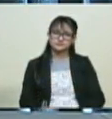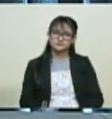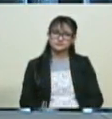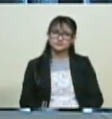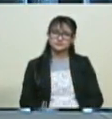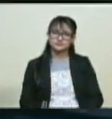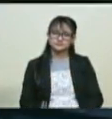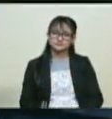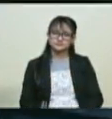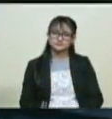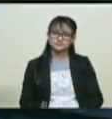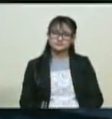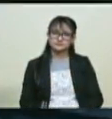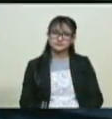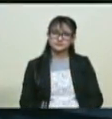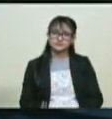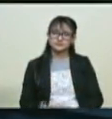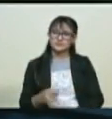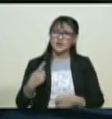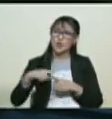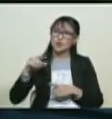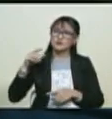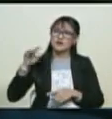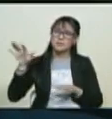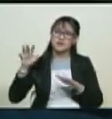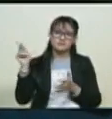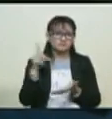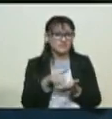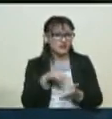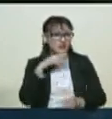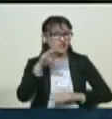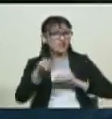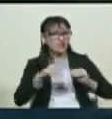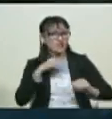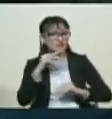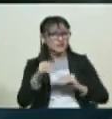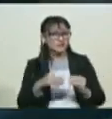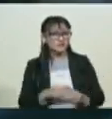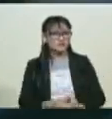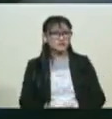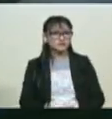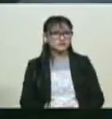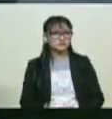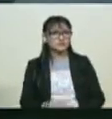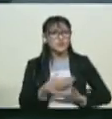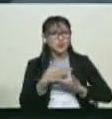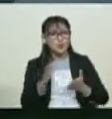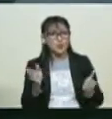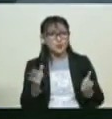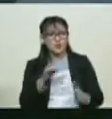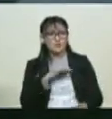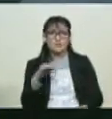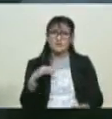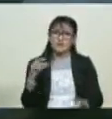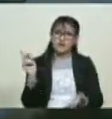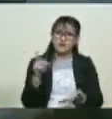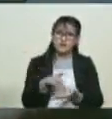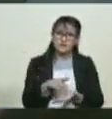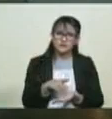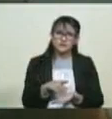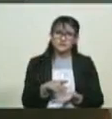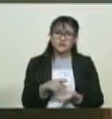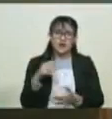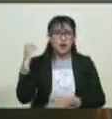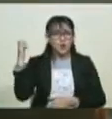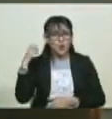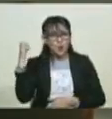a quienes vienen del mundo a hablar a los que vienen en público a los que vienen en privado a los que vienen de